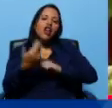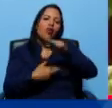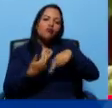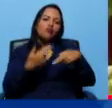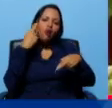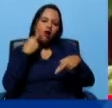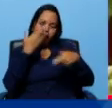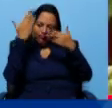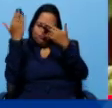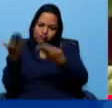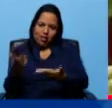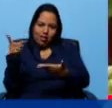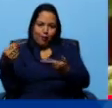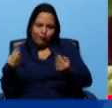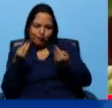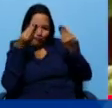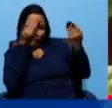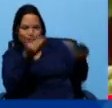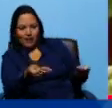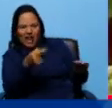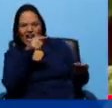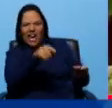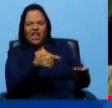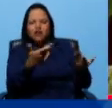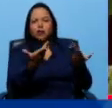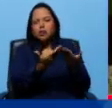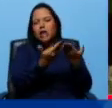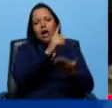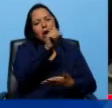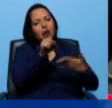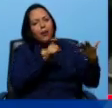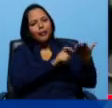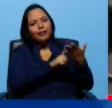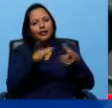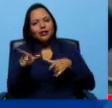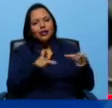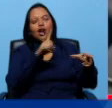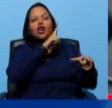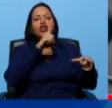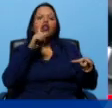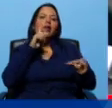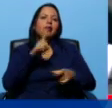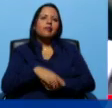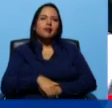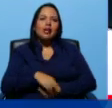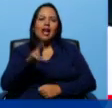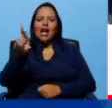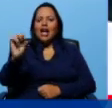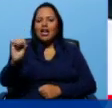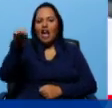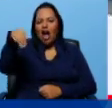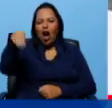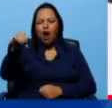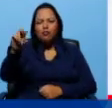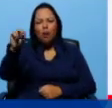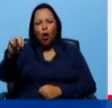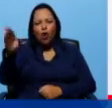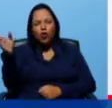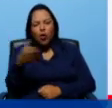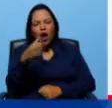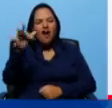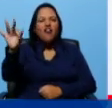nombre suyo, entregando este complejo educativo que lleva por nombre Ramón